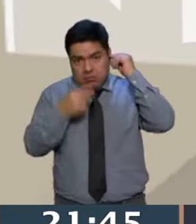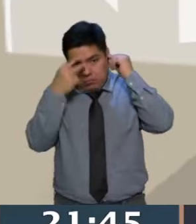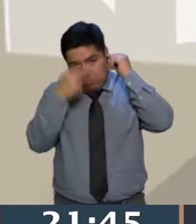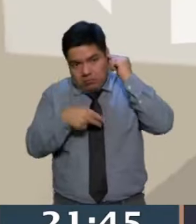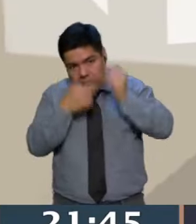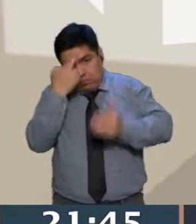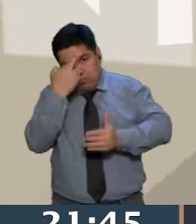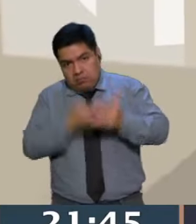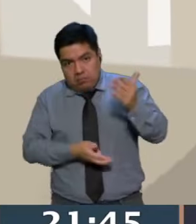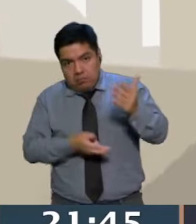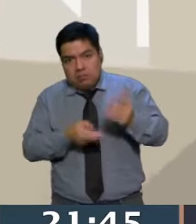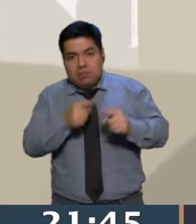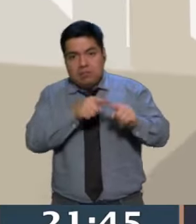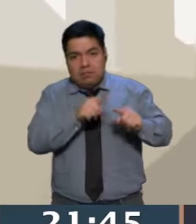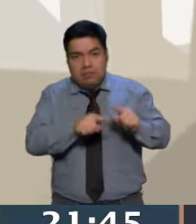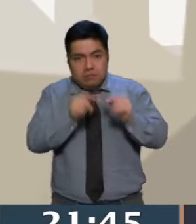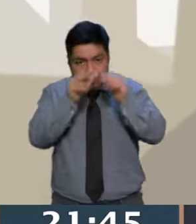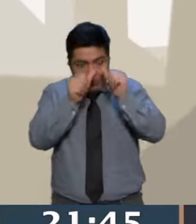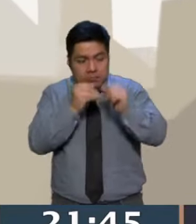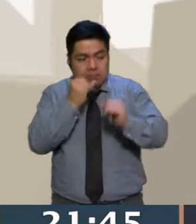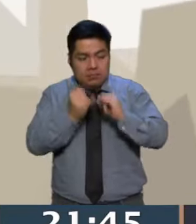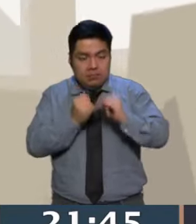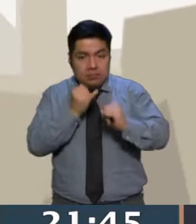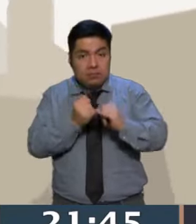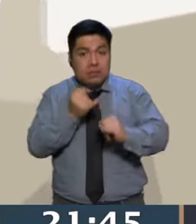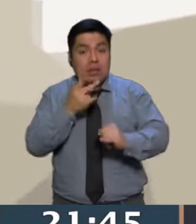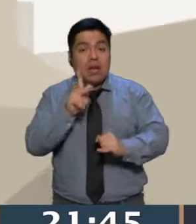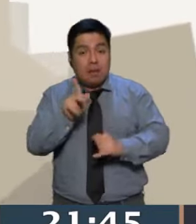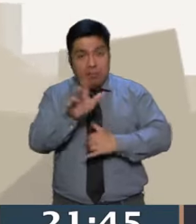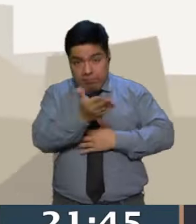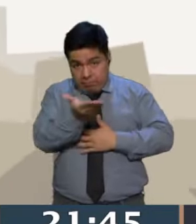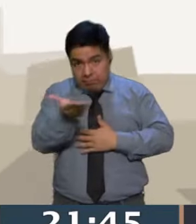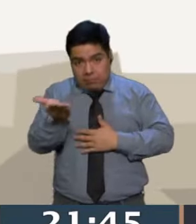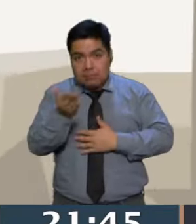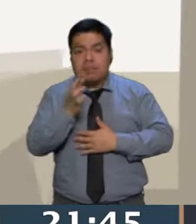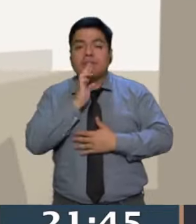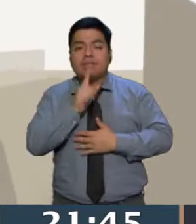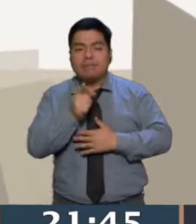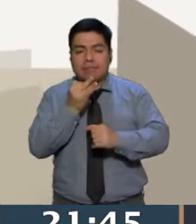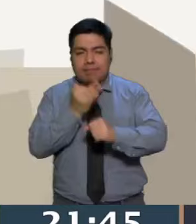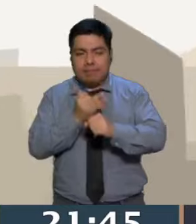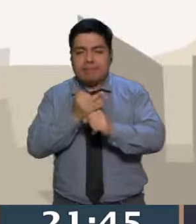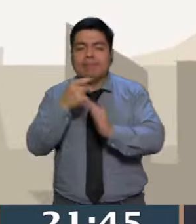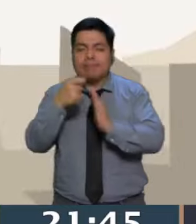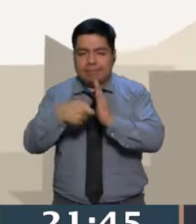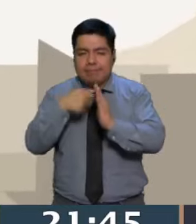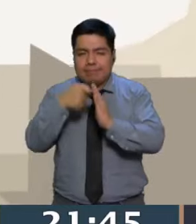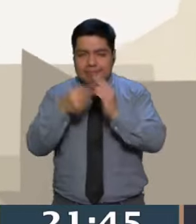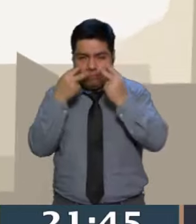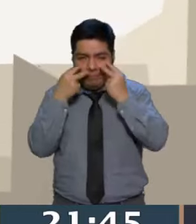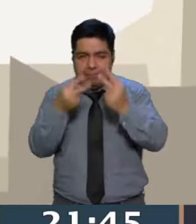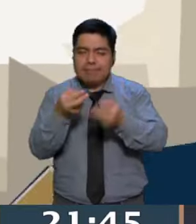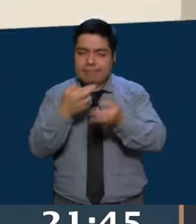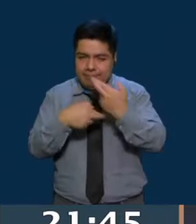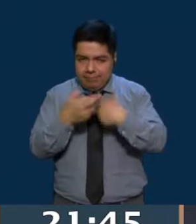los tratados internacionales. Pero si te parece, si les parece, vamos a ver el video y volvemos. Vamos a